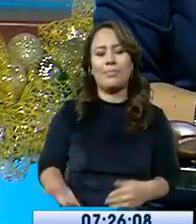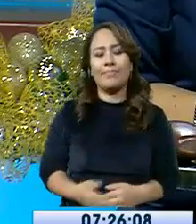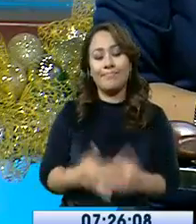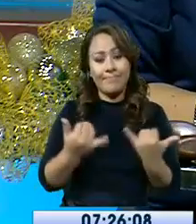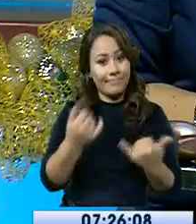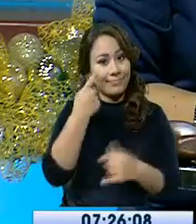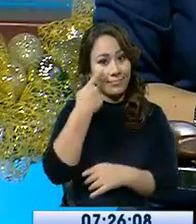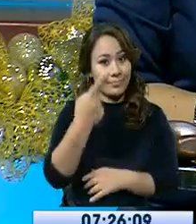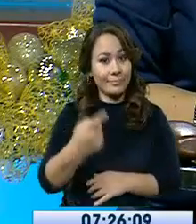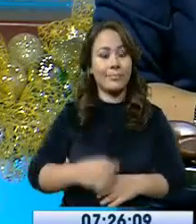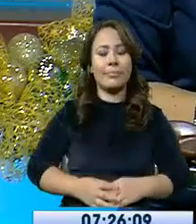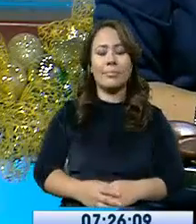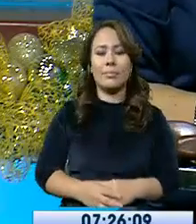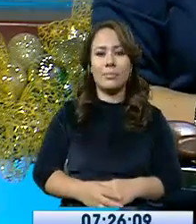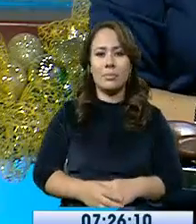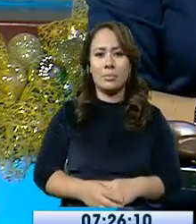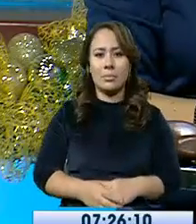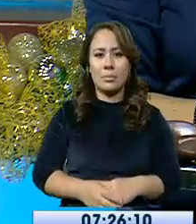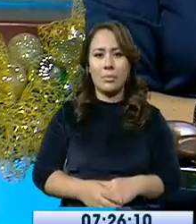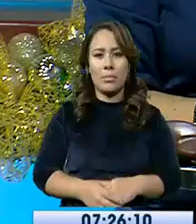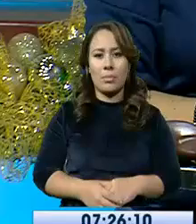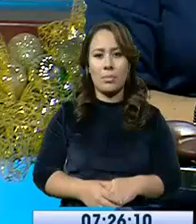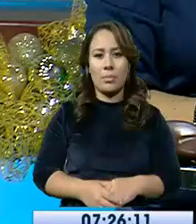la siguiente nota informativa.